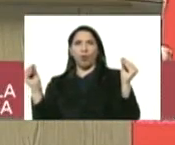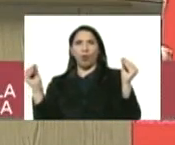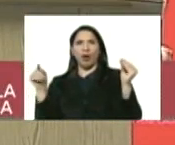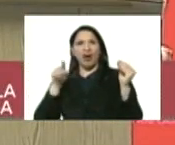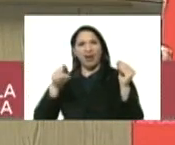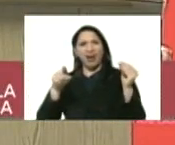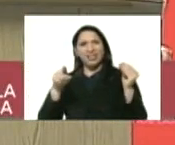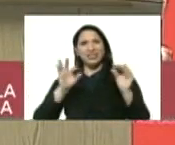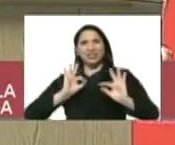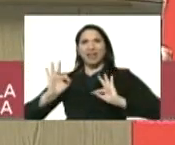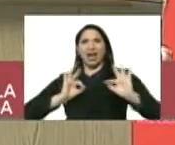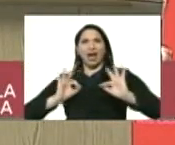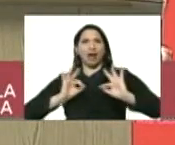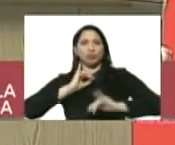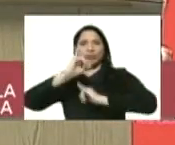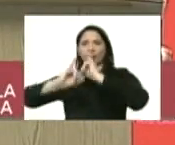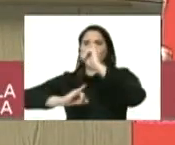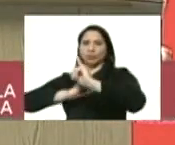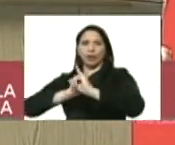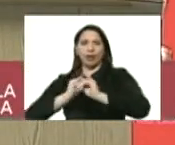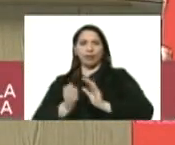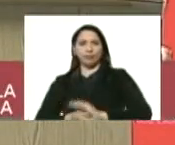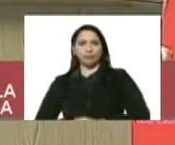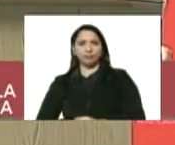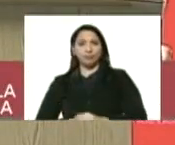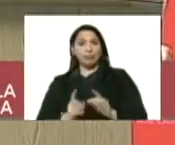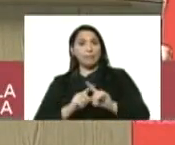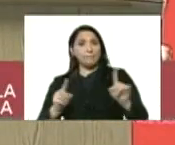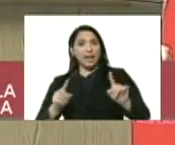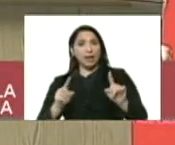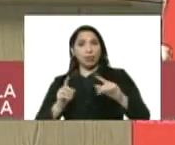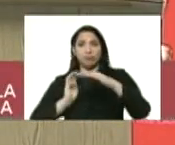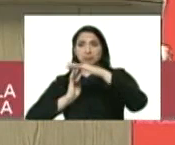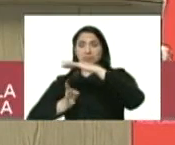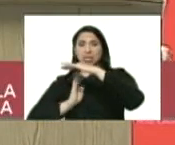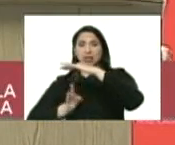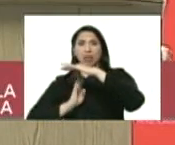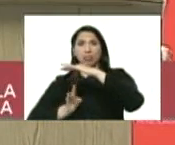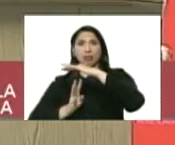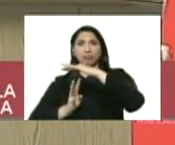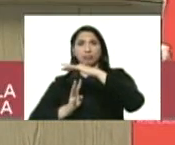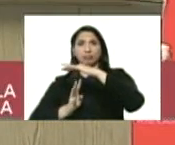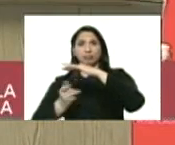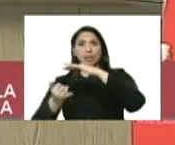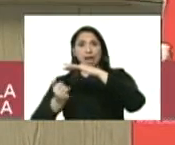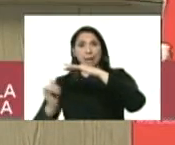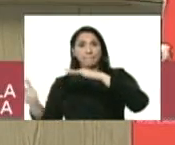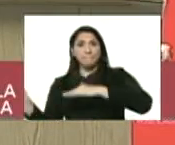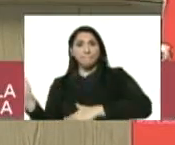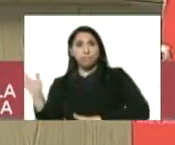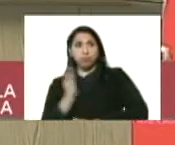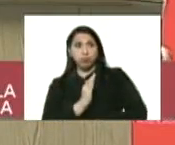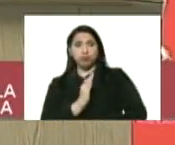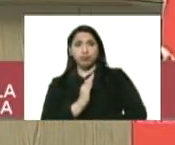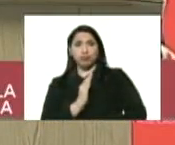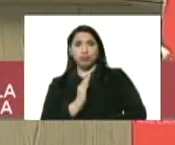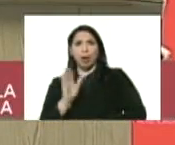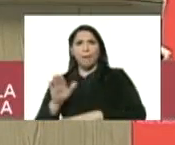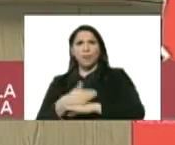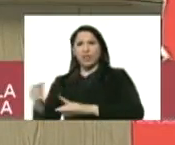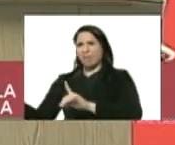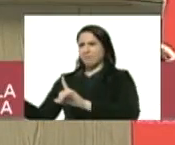show internacional. Pero a los migrantes que están regresando porque fueron